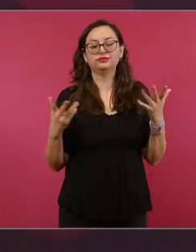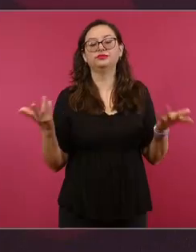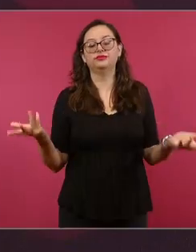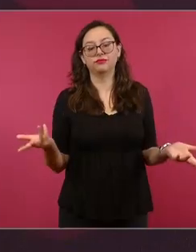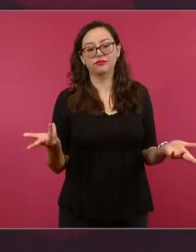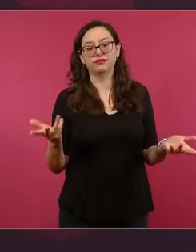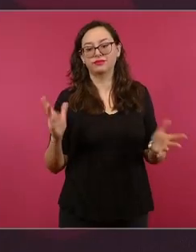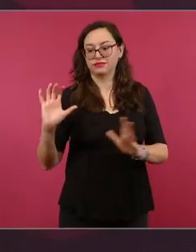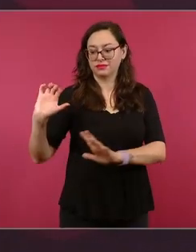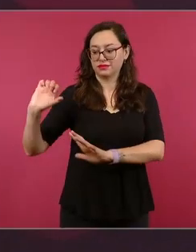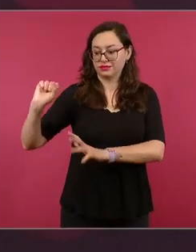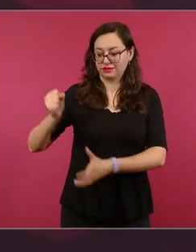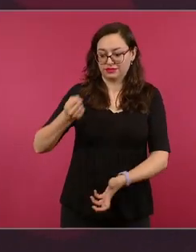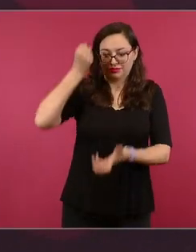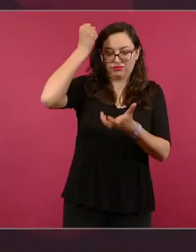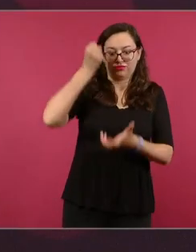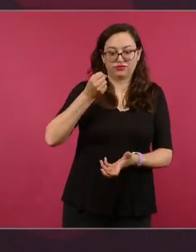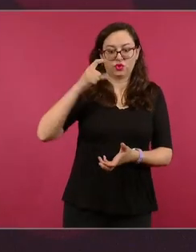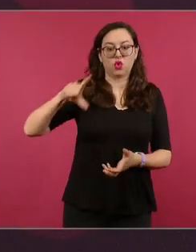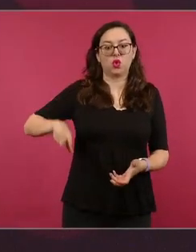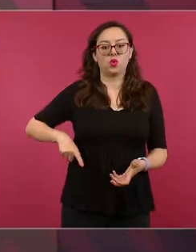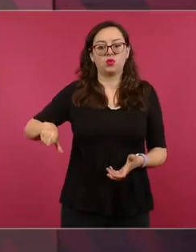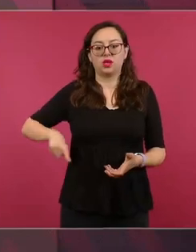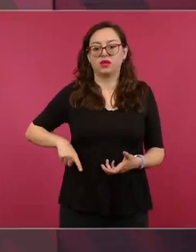utilizaban el presupuesto.